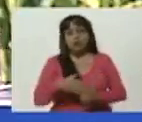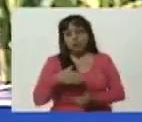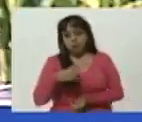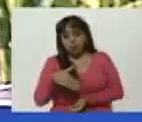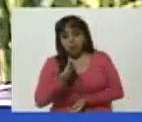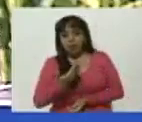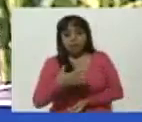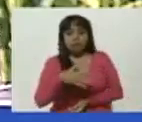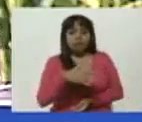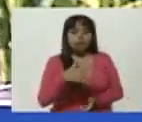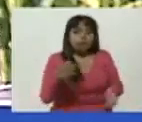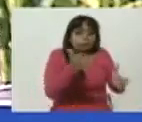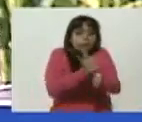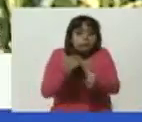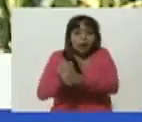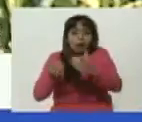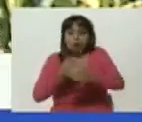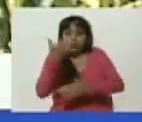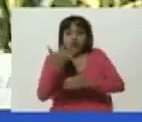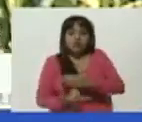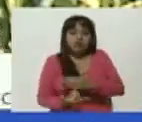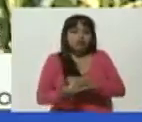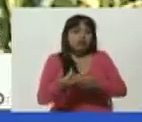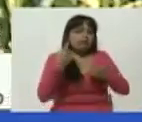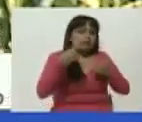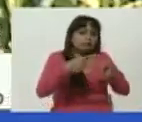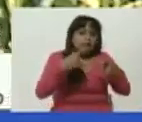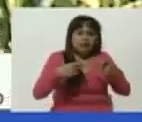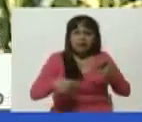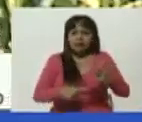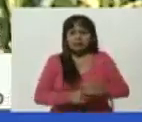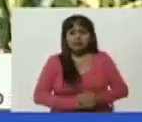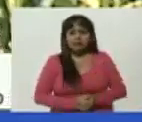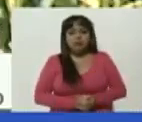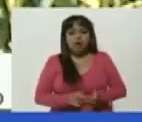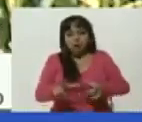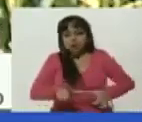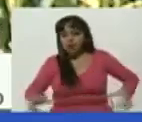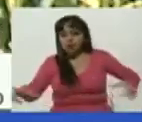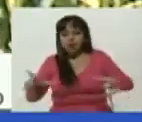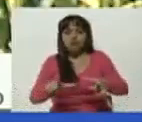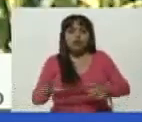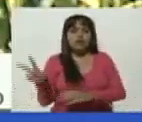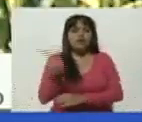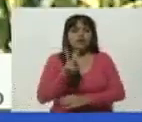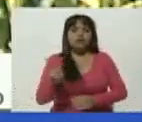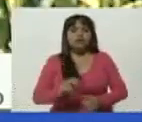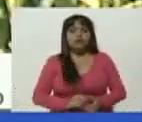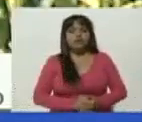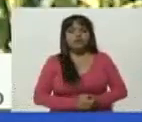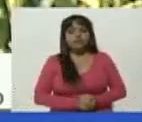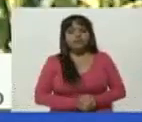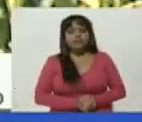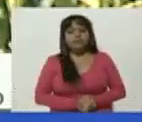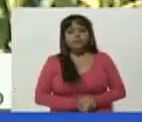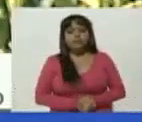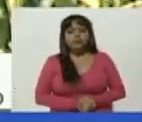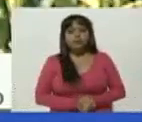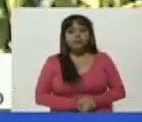los proyectos productivos en varios lugares del país